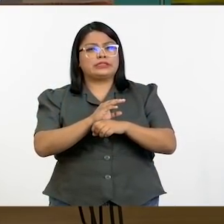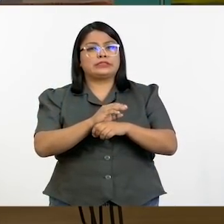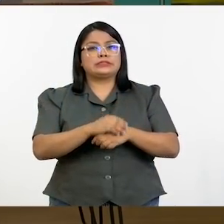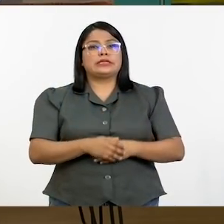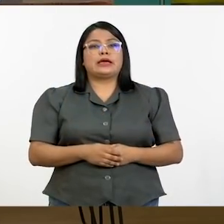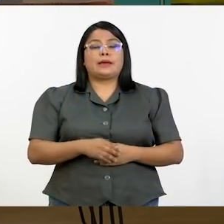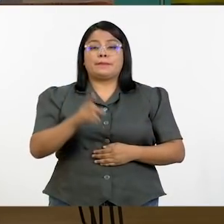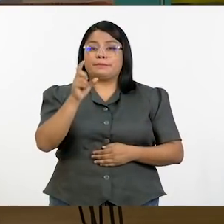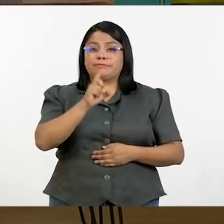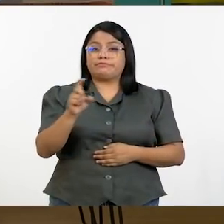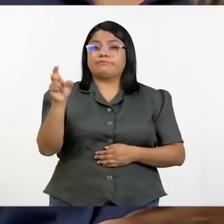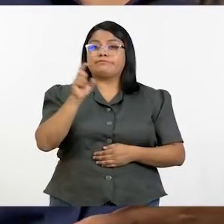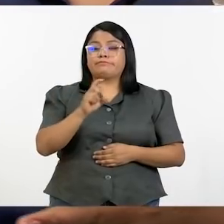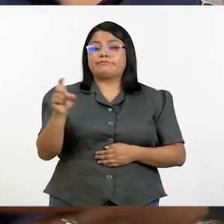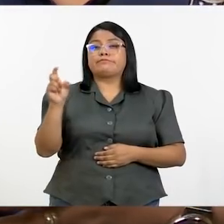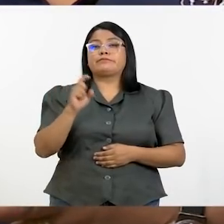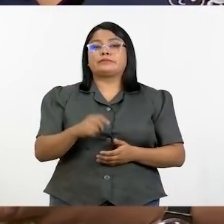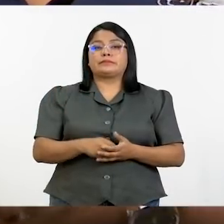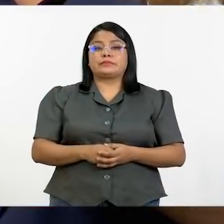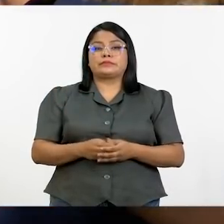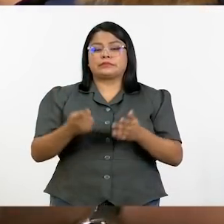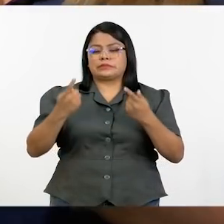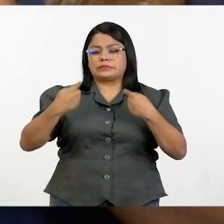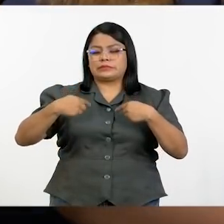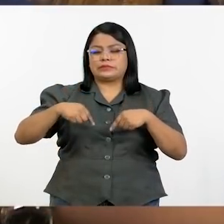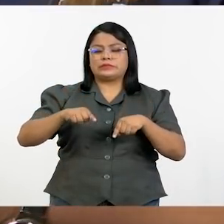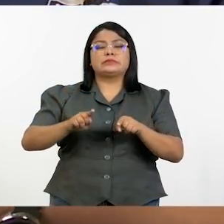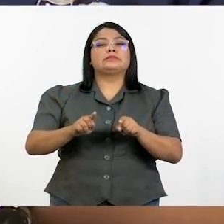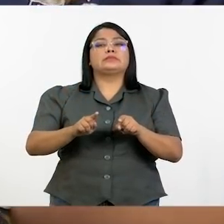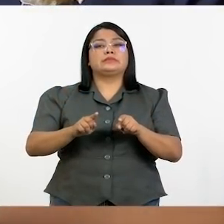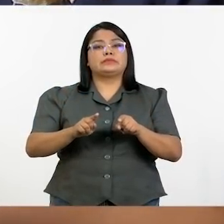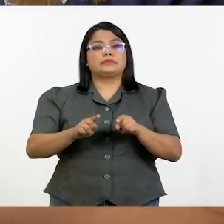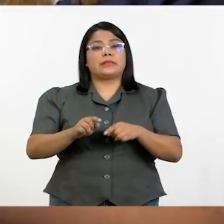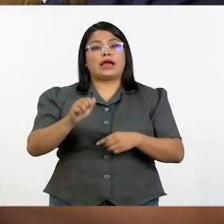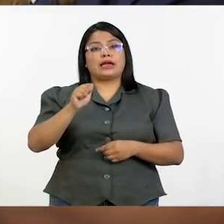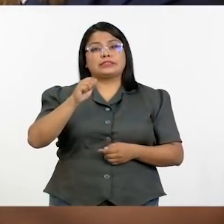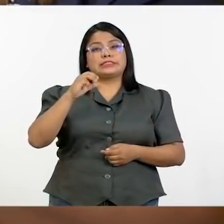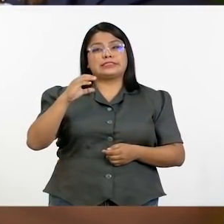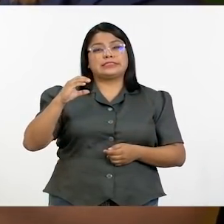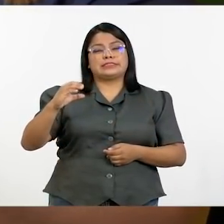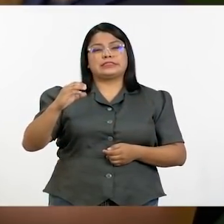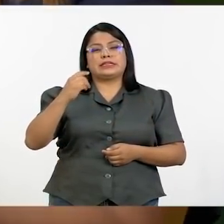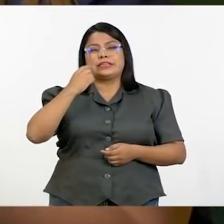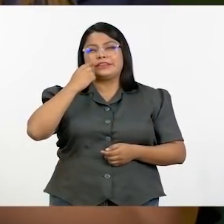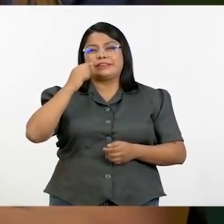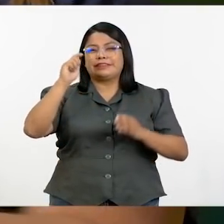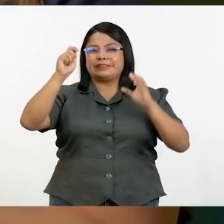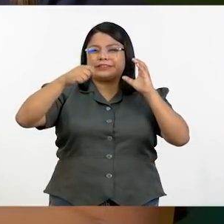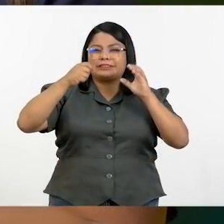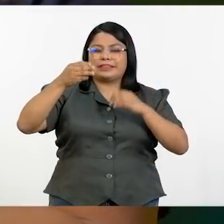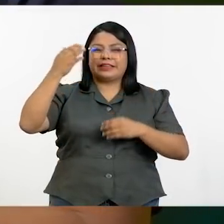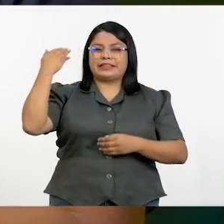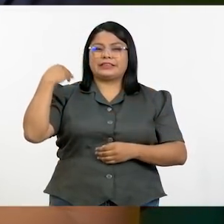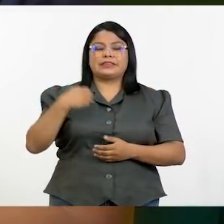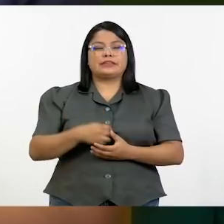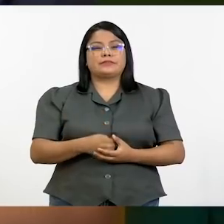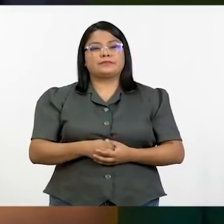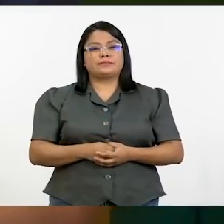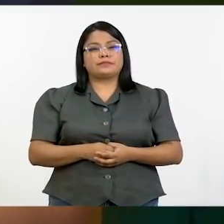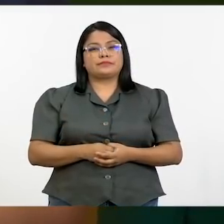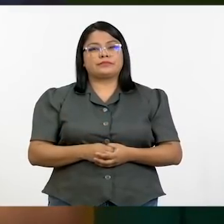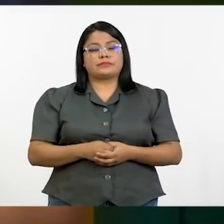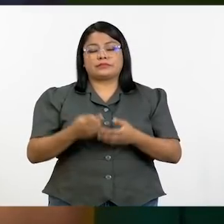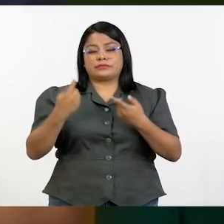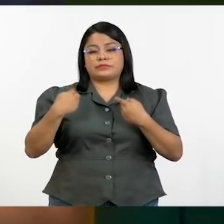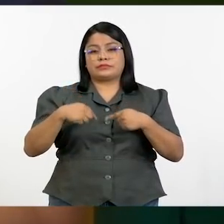para cada una de las semanas didácticas, siguiendo la secuencia ACC, que sí la conocimos en el video anterior, ¿verdad?